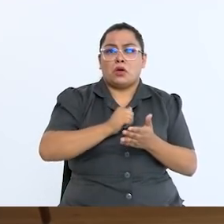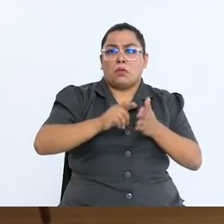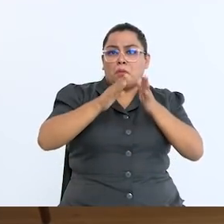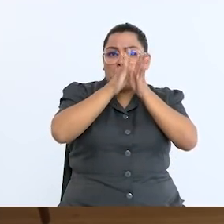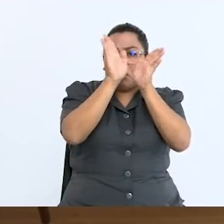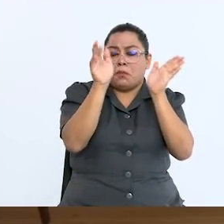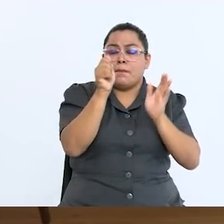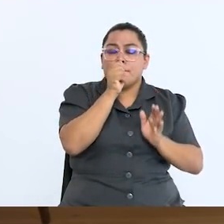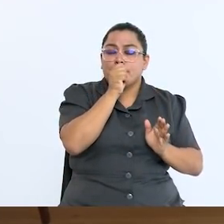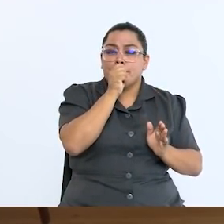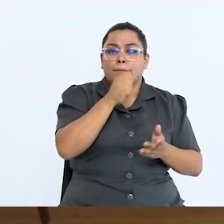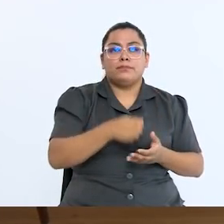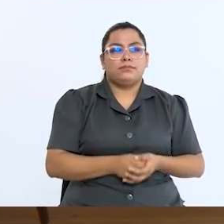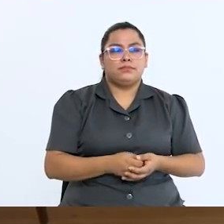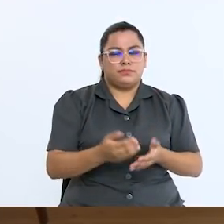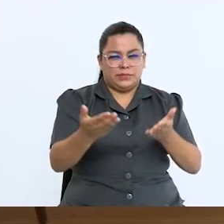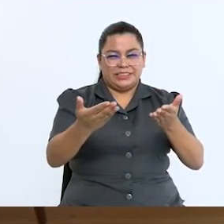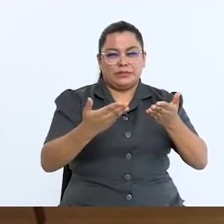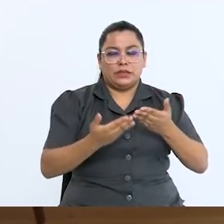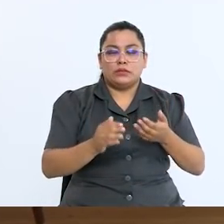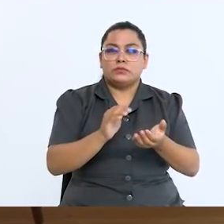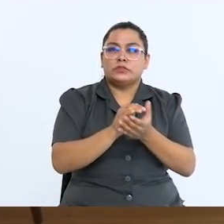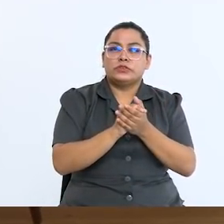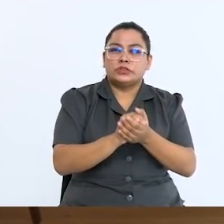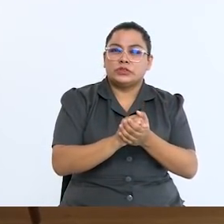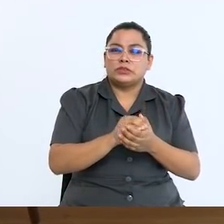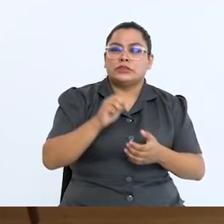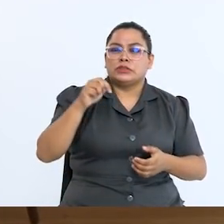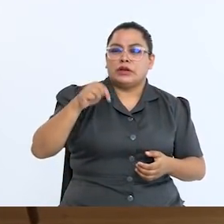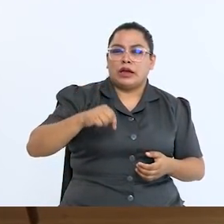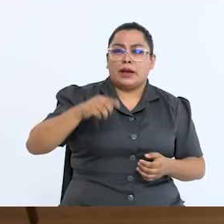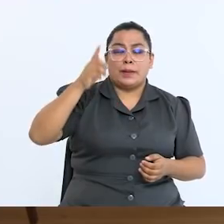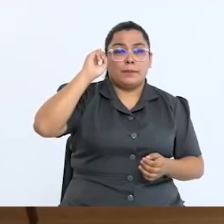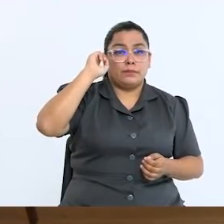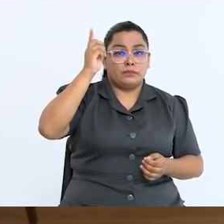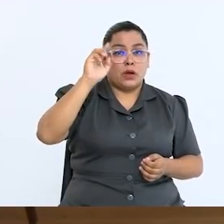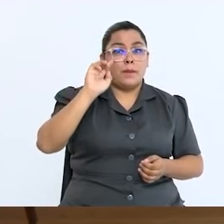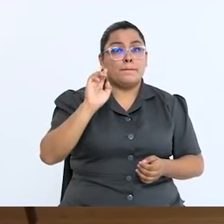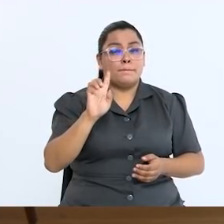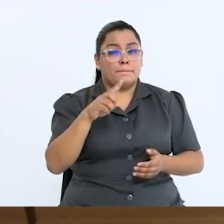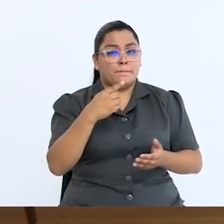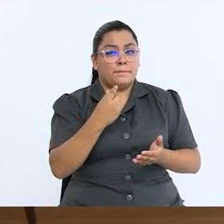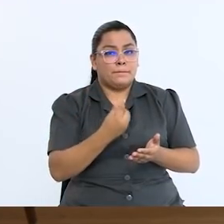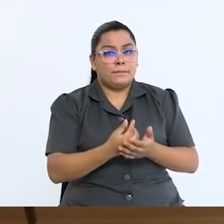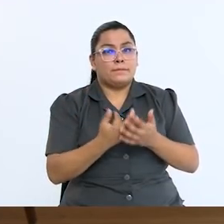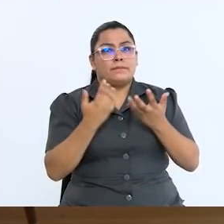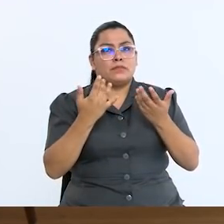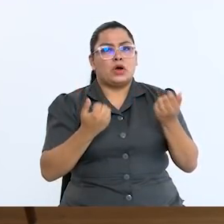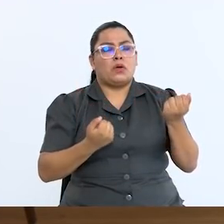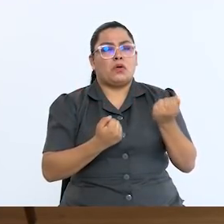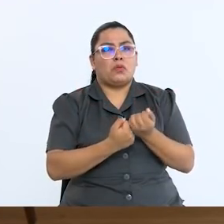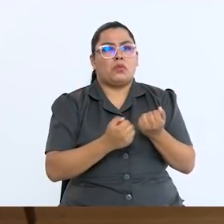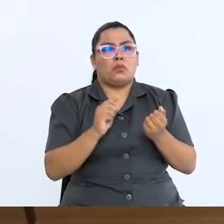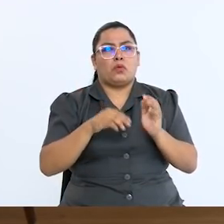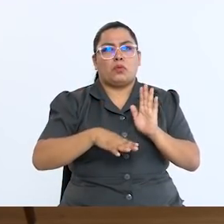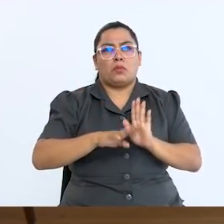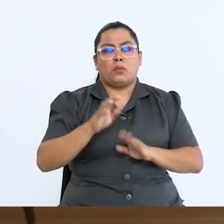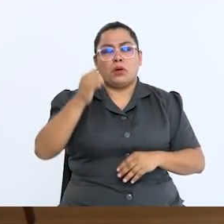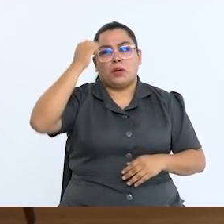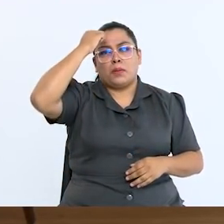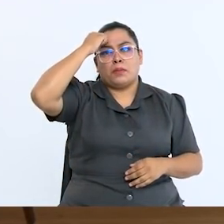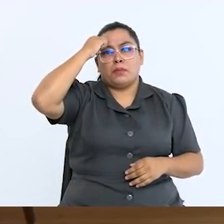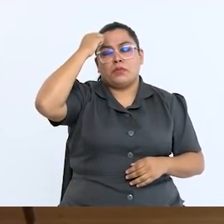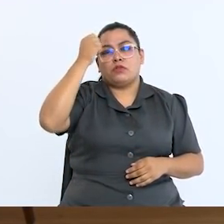sector público y privado. Bienvenida, Alondra. Es un gusto estar con las maestras y maestros de primer grado. Espero aportar un poco más